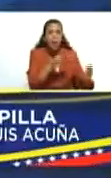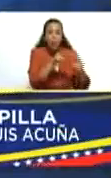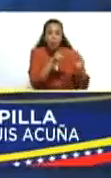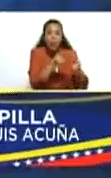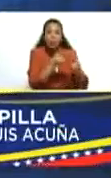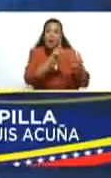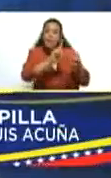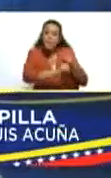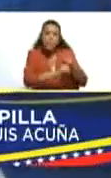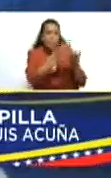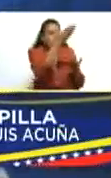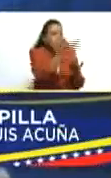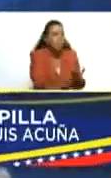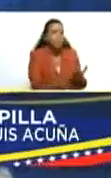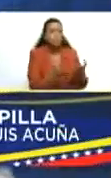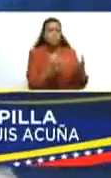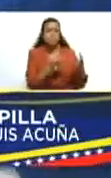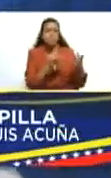a su esposa.